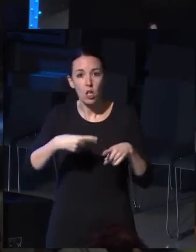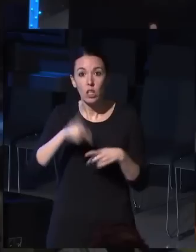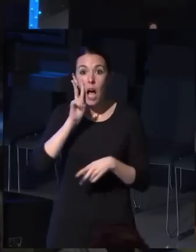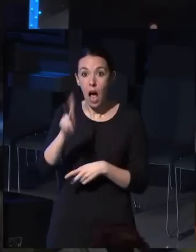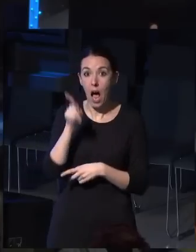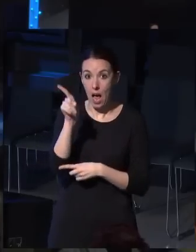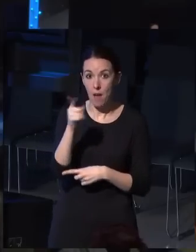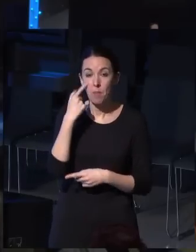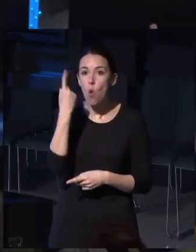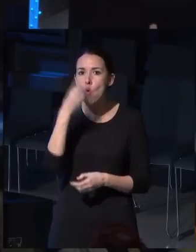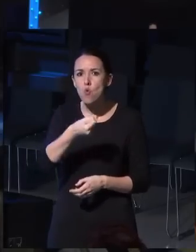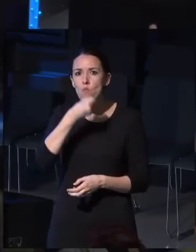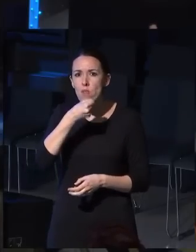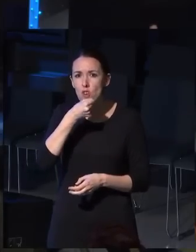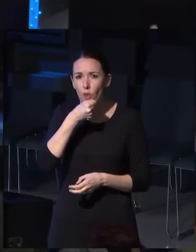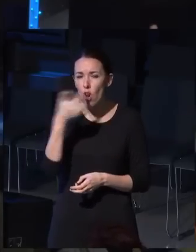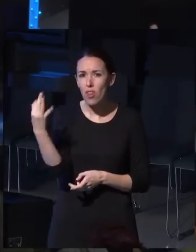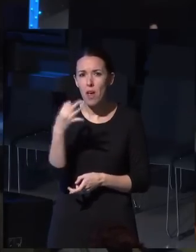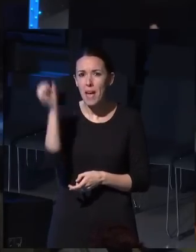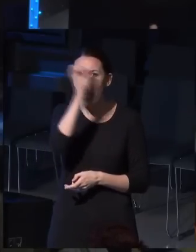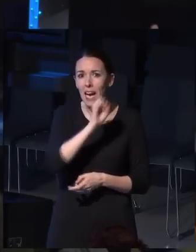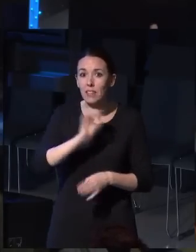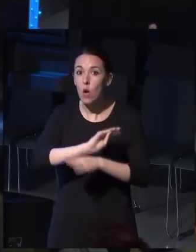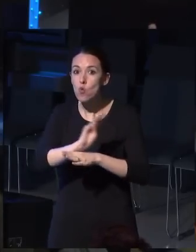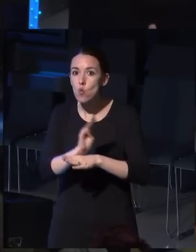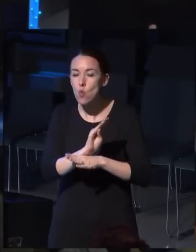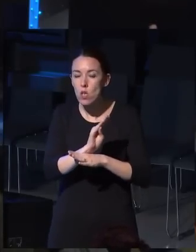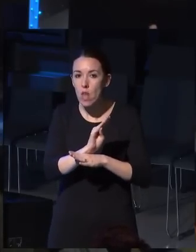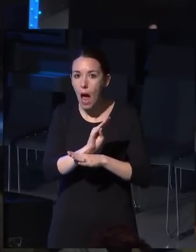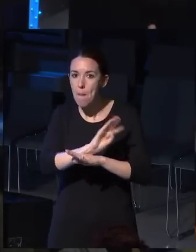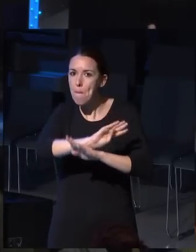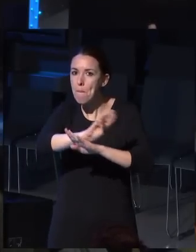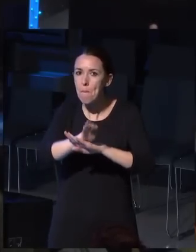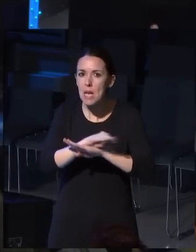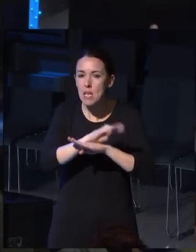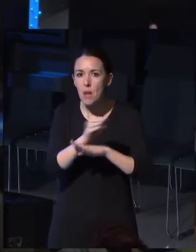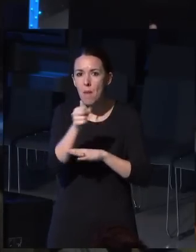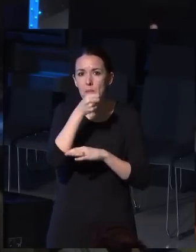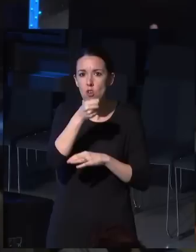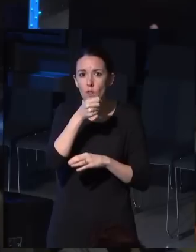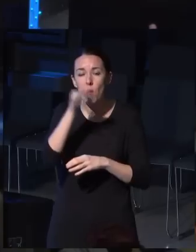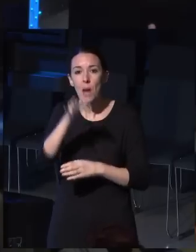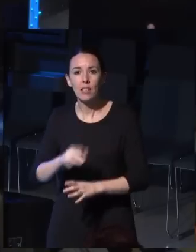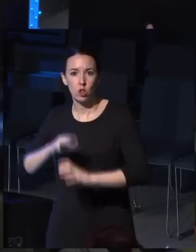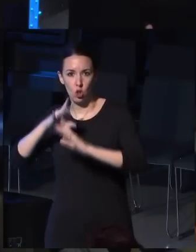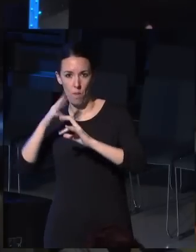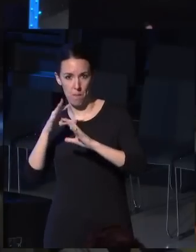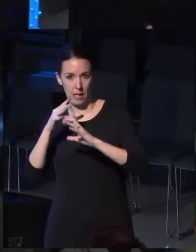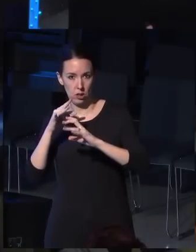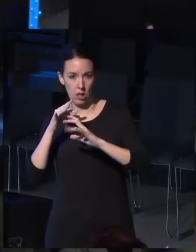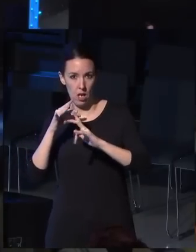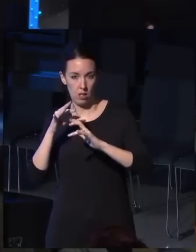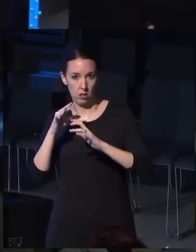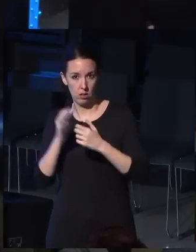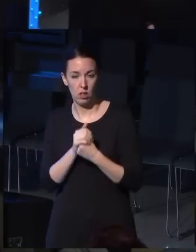Louis Armstrong con un solo micrófono tiene que cantar, cuidar, mimar el micrófono y además luego tiene que tocar la trompeta. Y es... De